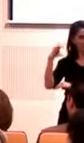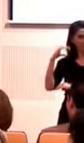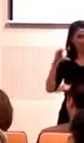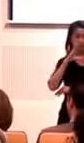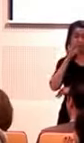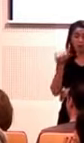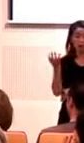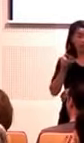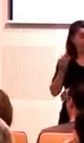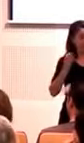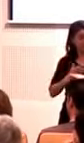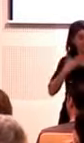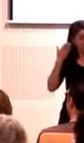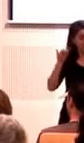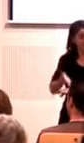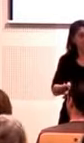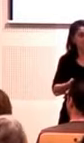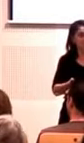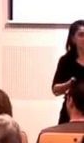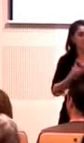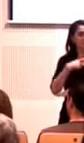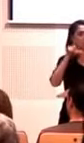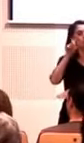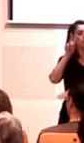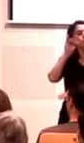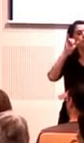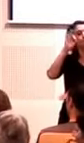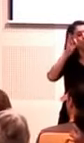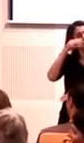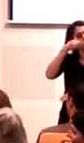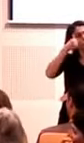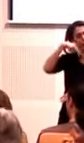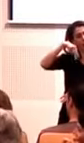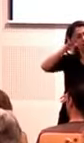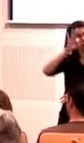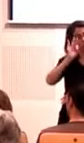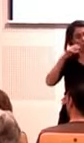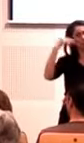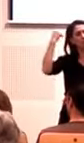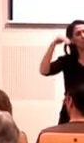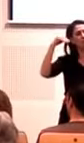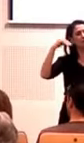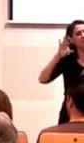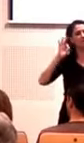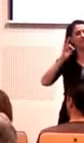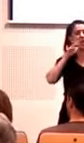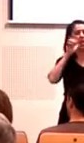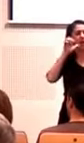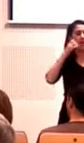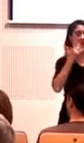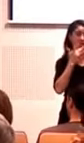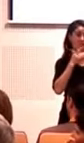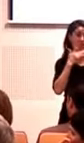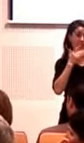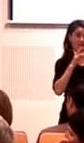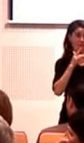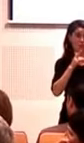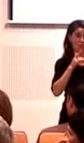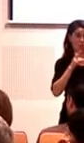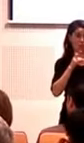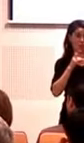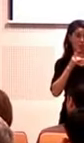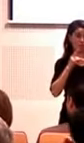me tocó salir con Luis Bañó, el presidente de Hemofílicos, y bueno, cuando yo ya me